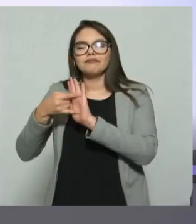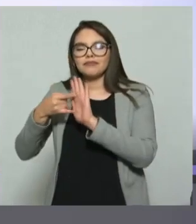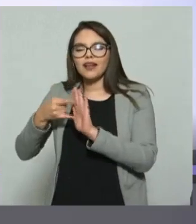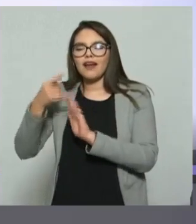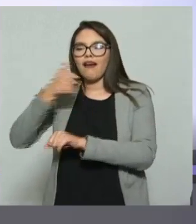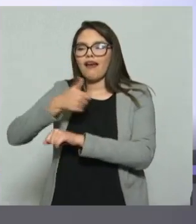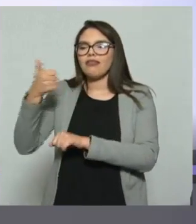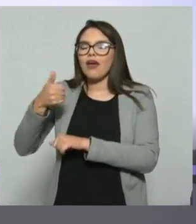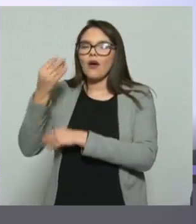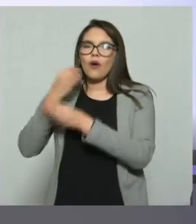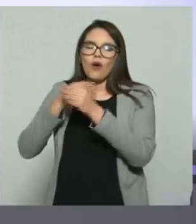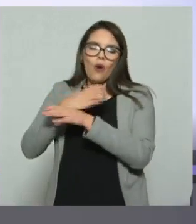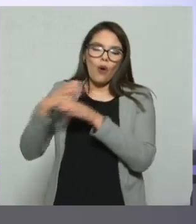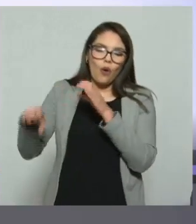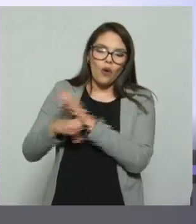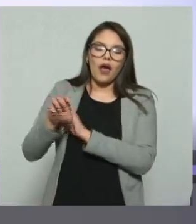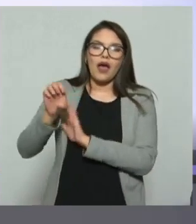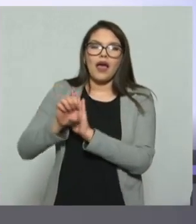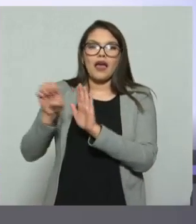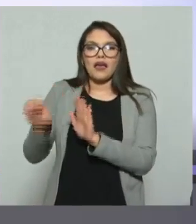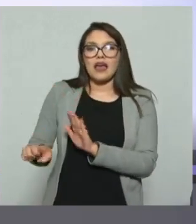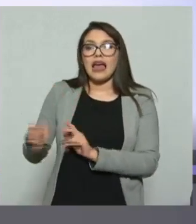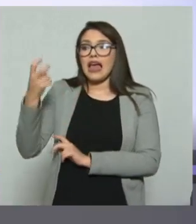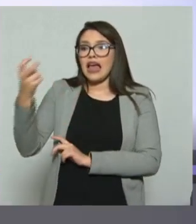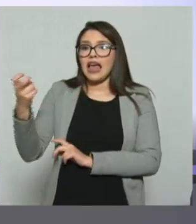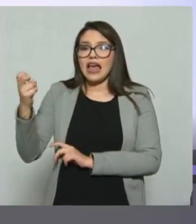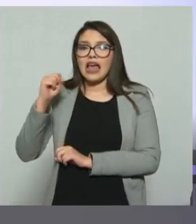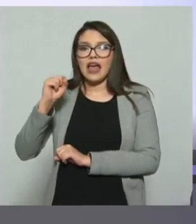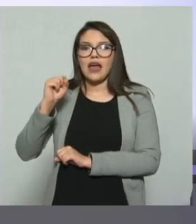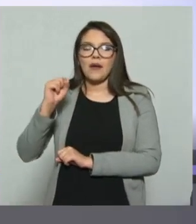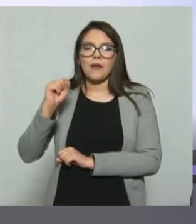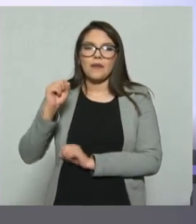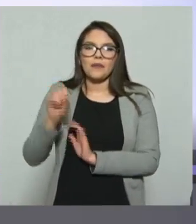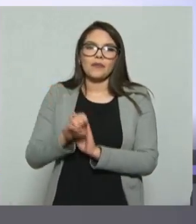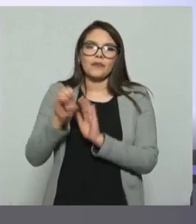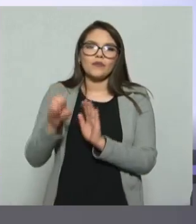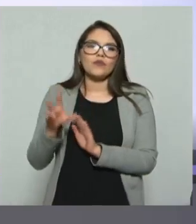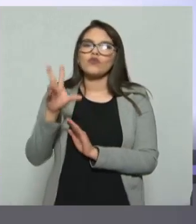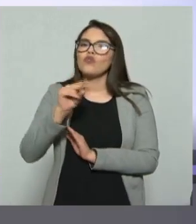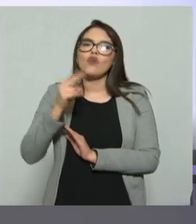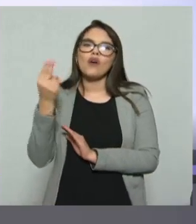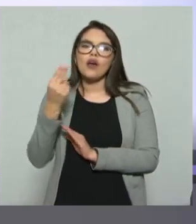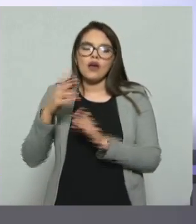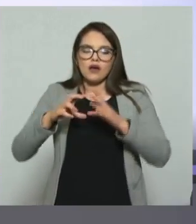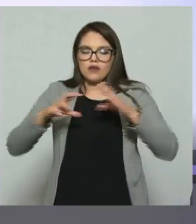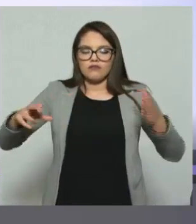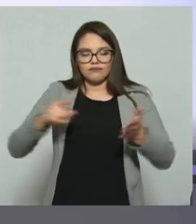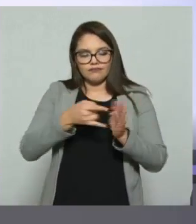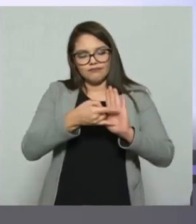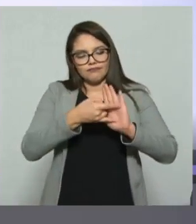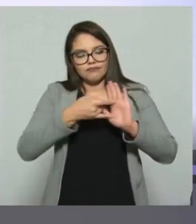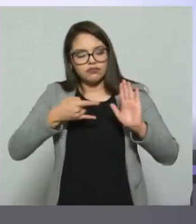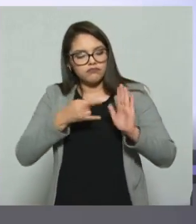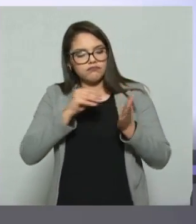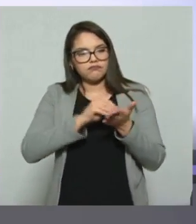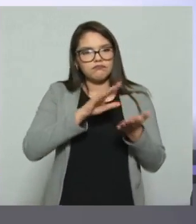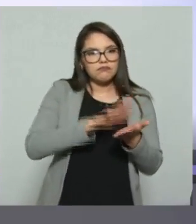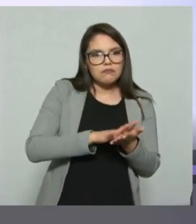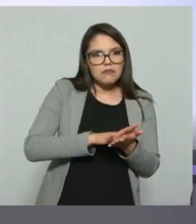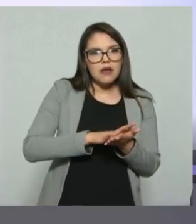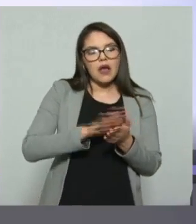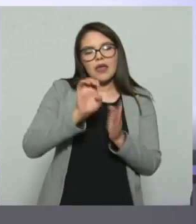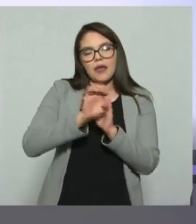productos se venden, digamos, de cierta forma a granel, bueno, no requieren de este etiquetado,